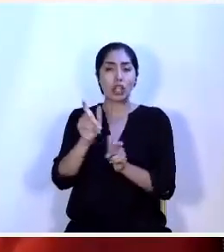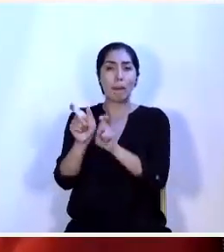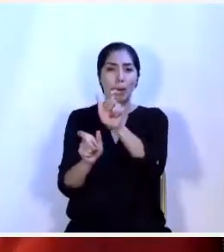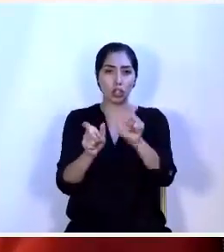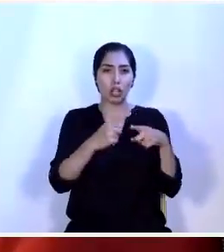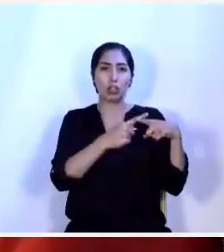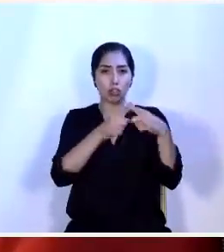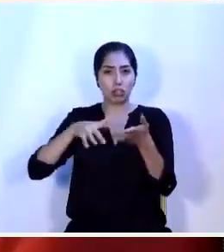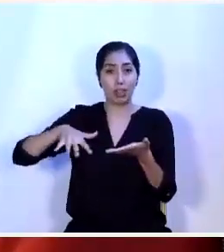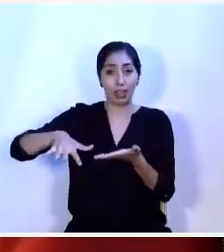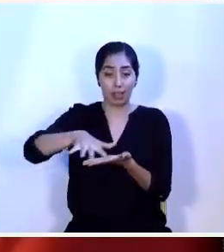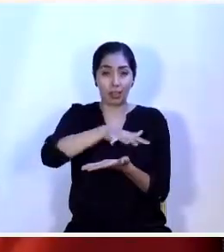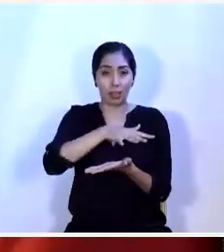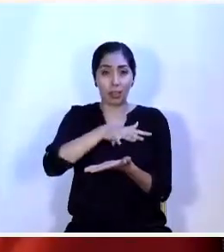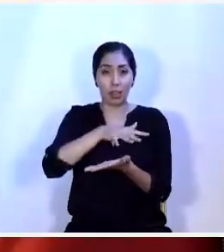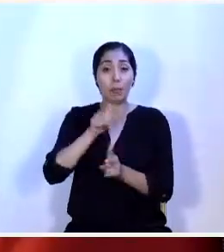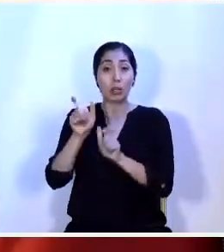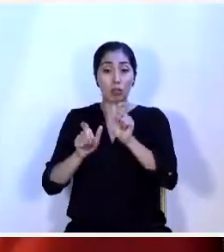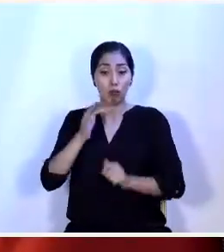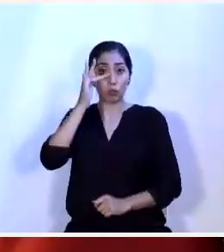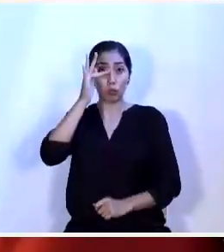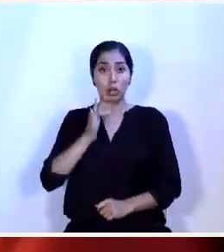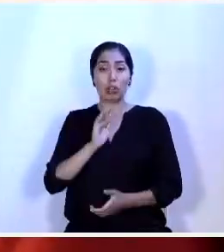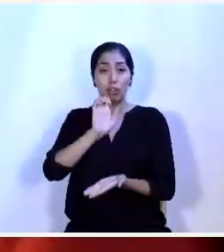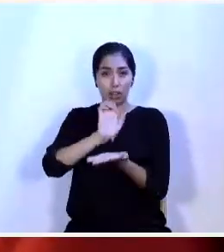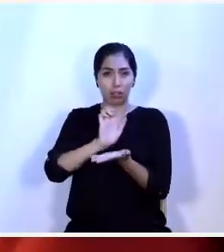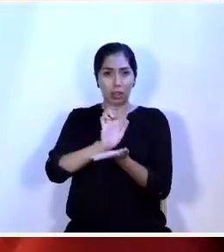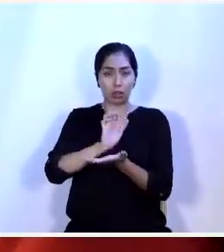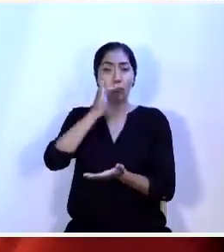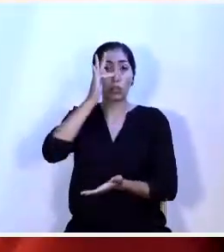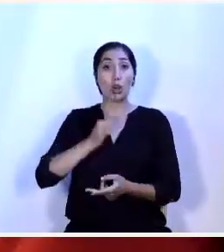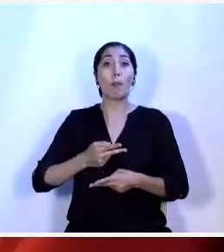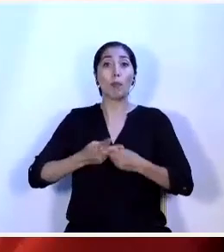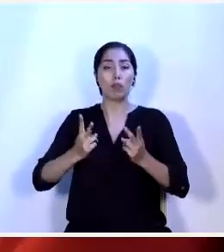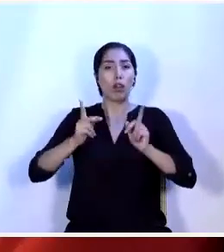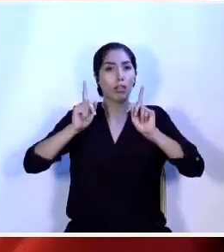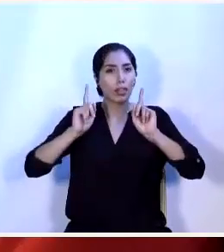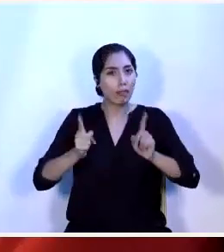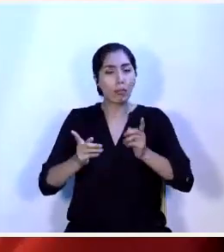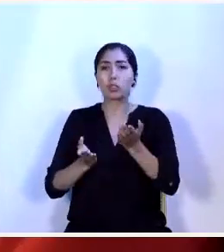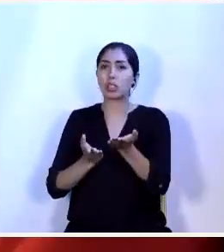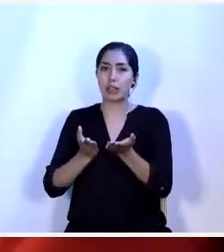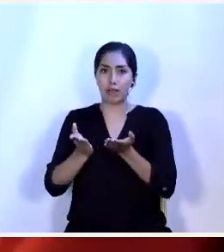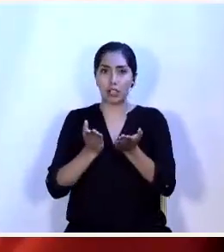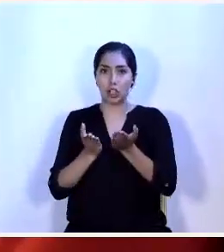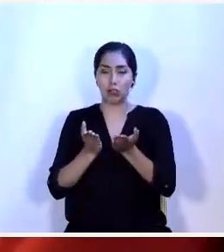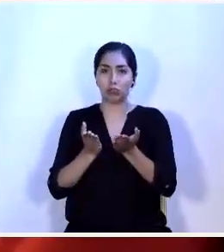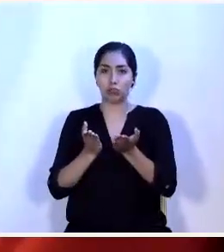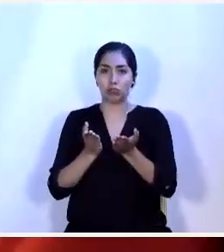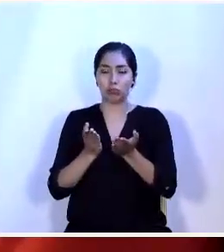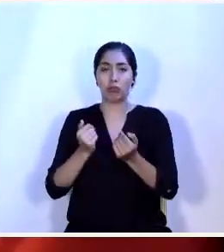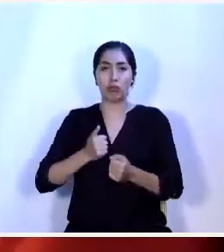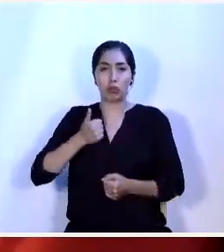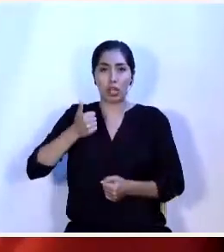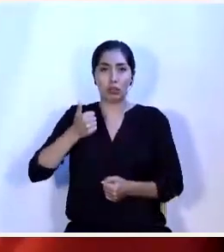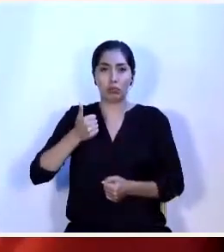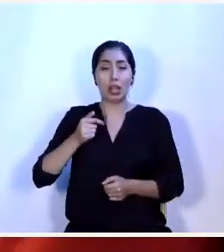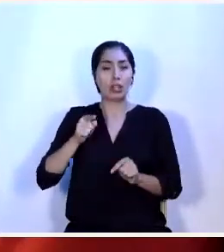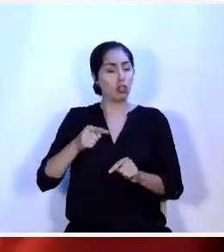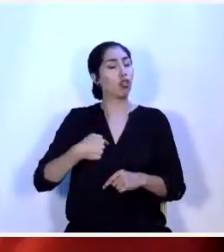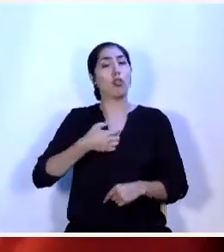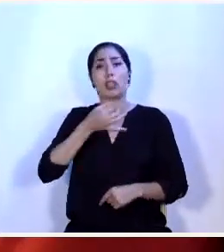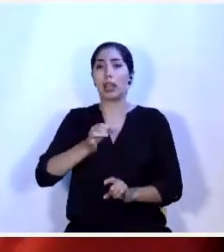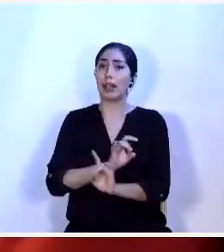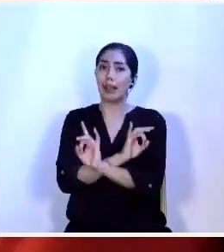por lo tanto, quienes seamos funcionarios del Estado y funcionarios públicos, tenemos que ser servidores y no servirnos del Estado. Y en eso voy a ser muy claro y